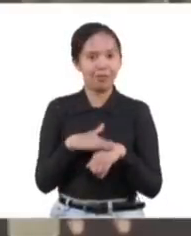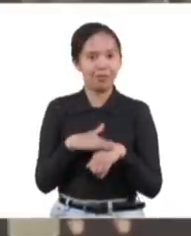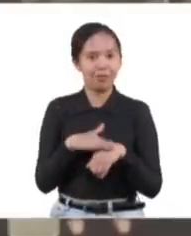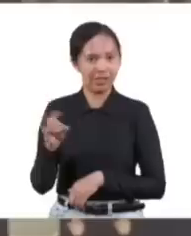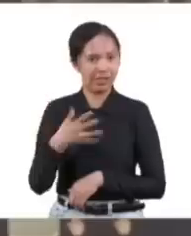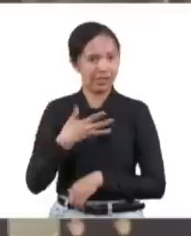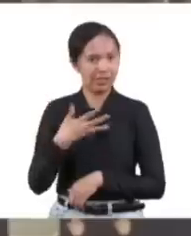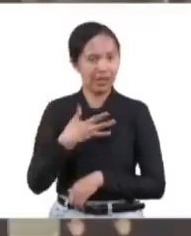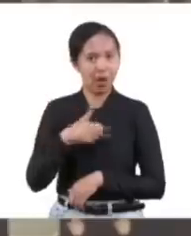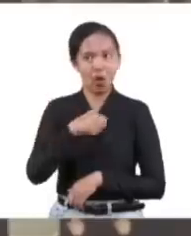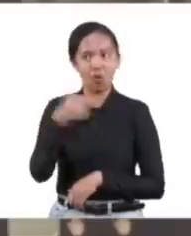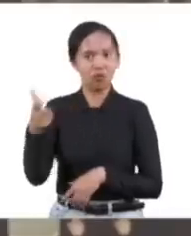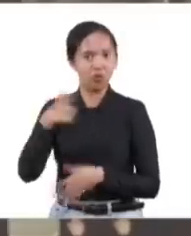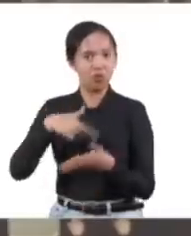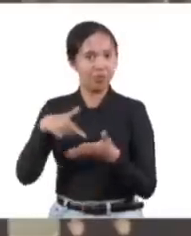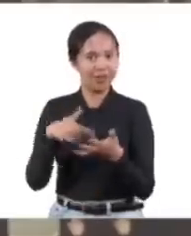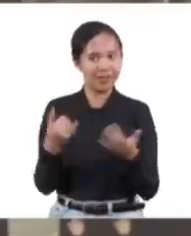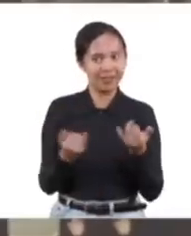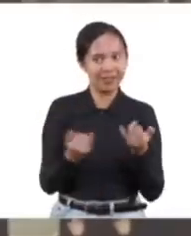otro lado del mundo.